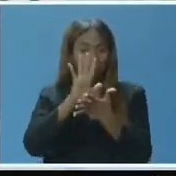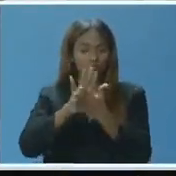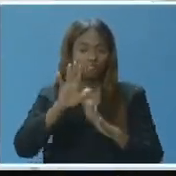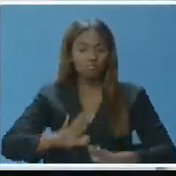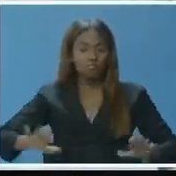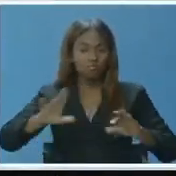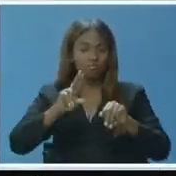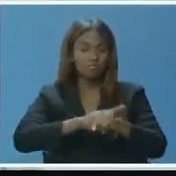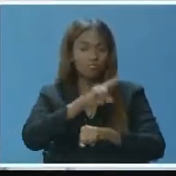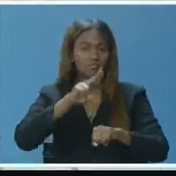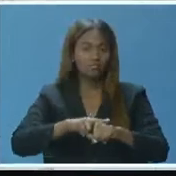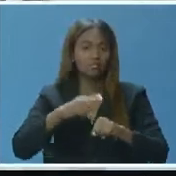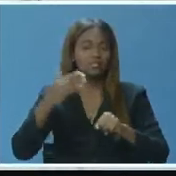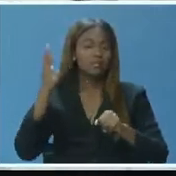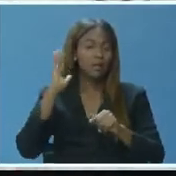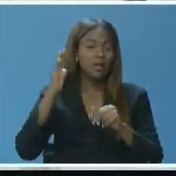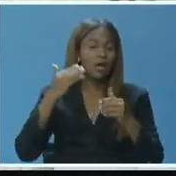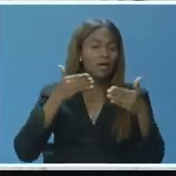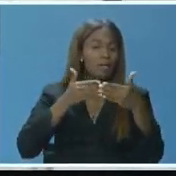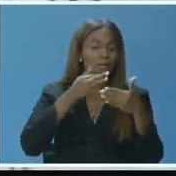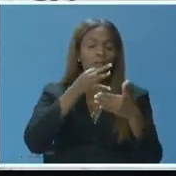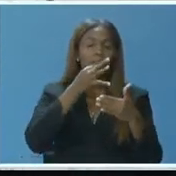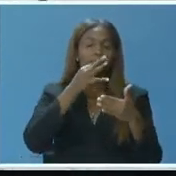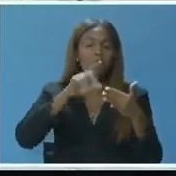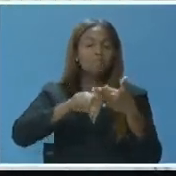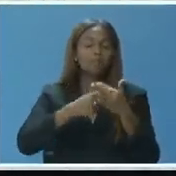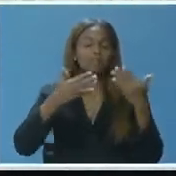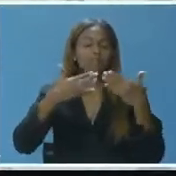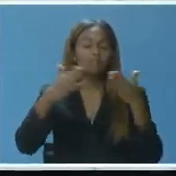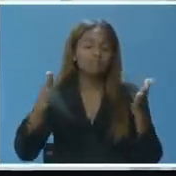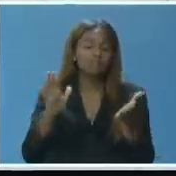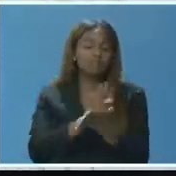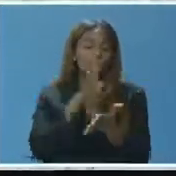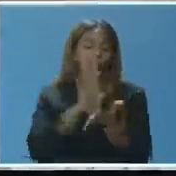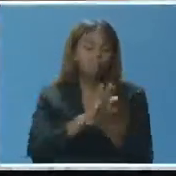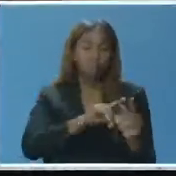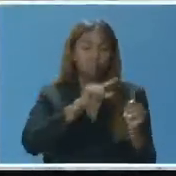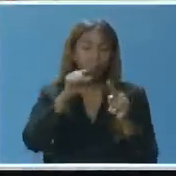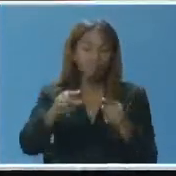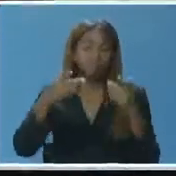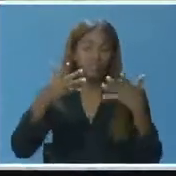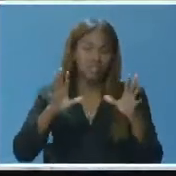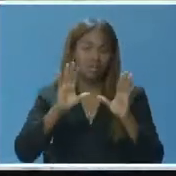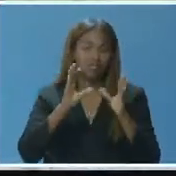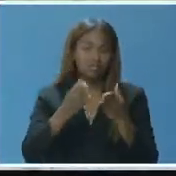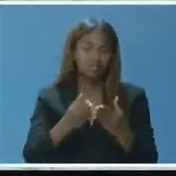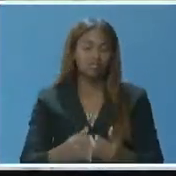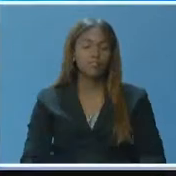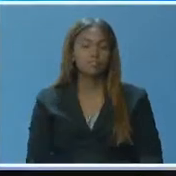nacional ultiman detalles para dar paso a la reapertura presencial.